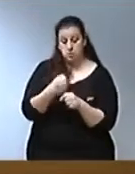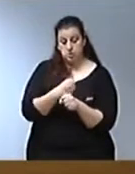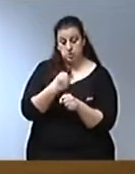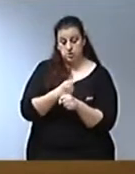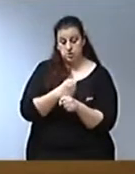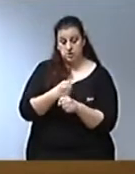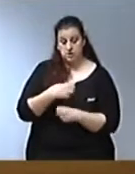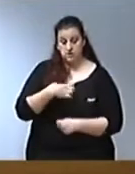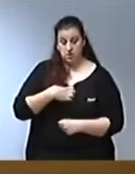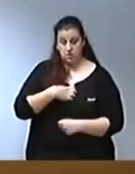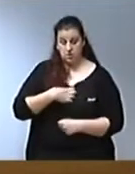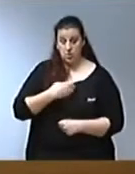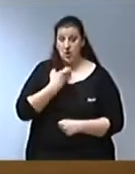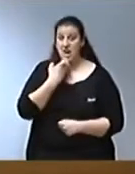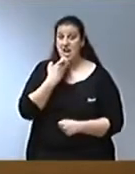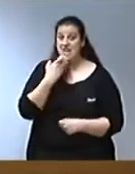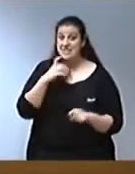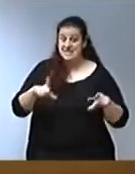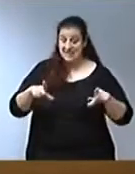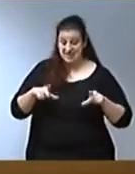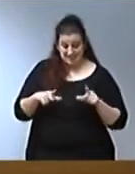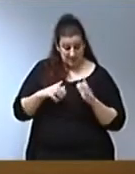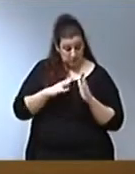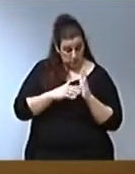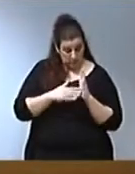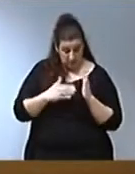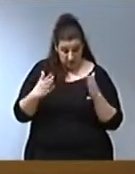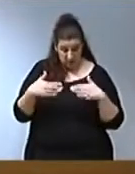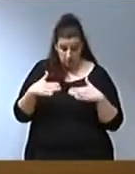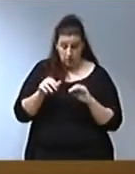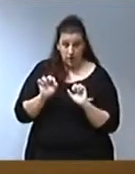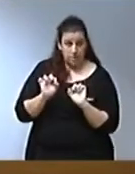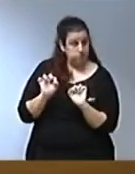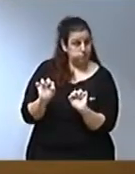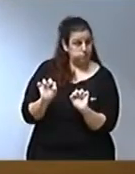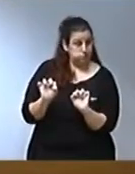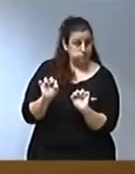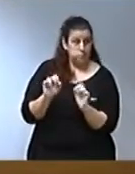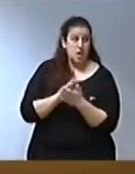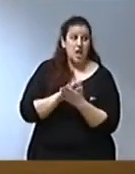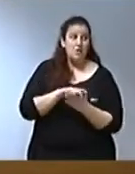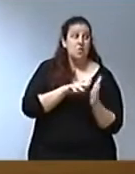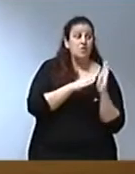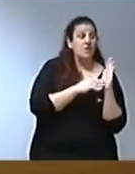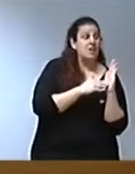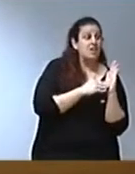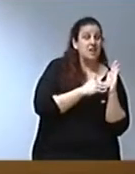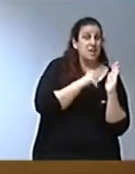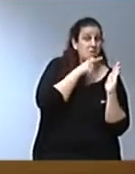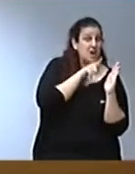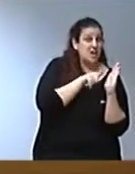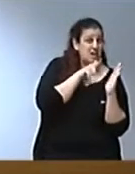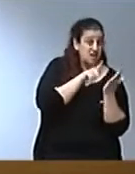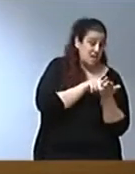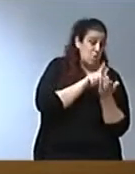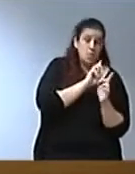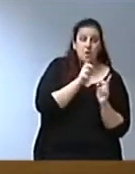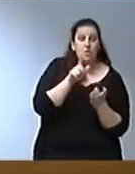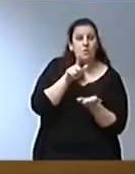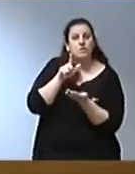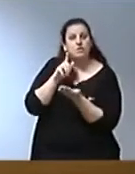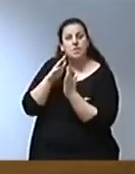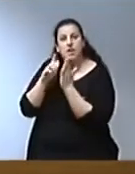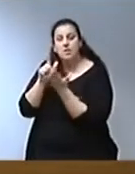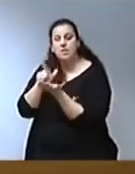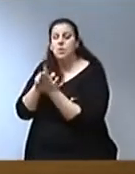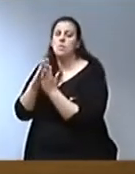a cualquier ciudadano que no sepa valenciano, valenciano normalizado. No el valenciano, el valenciano de ellos. La